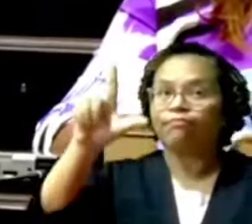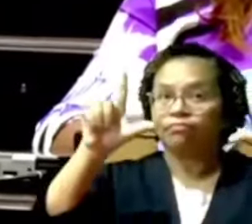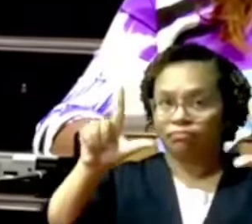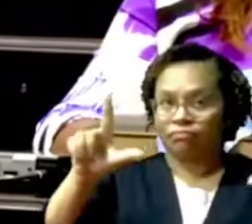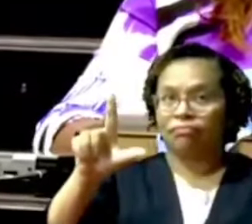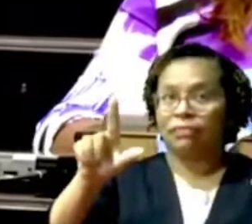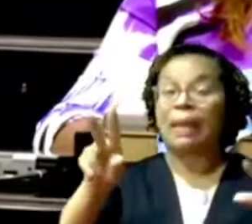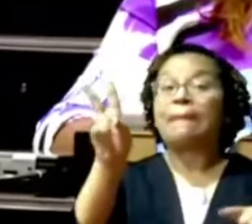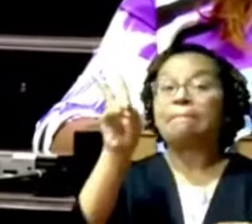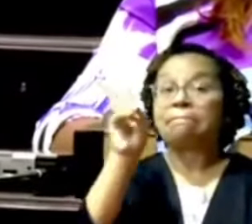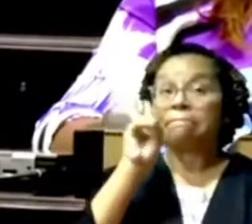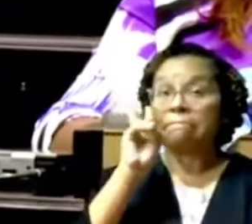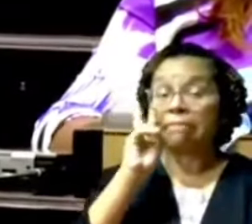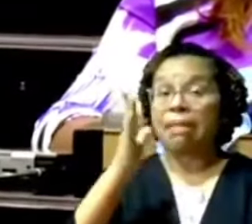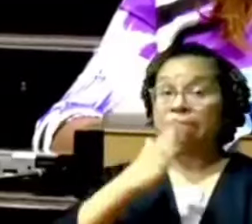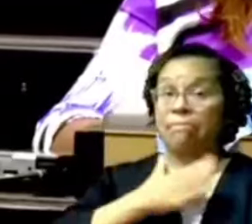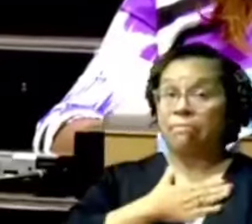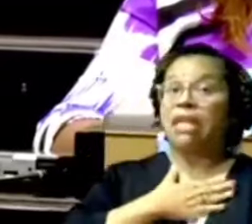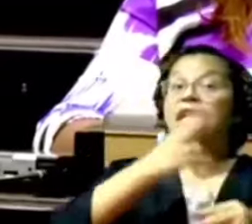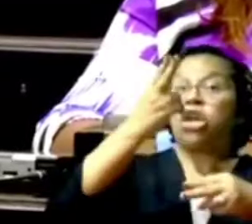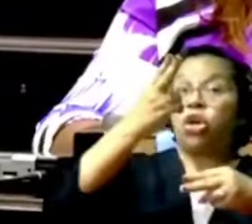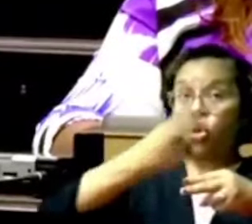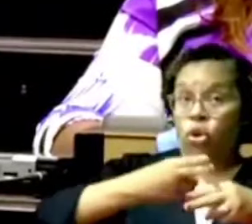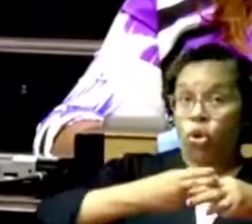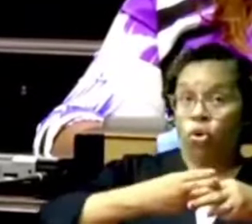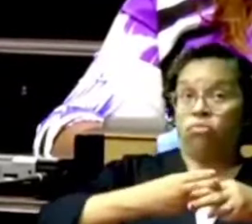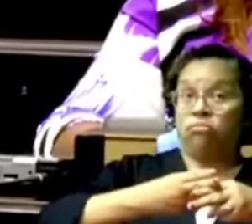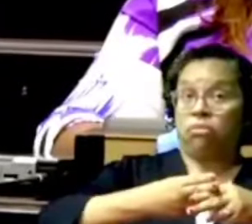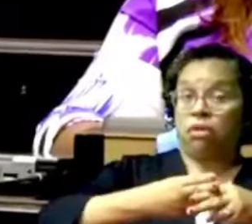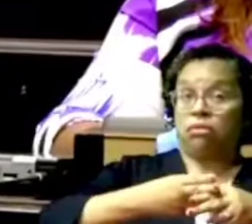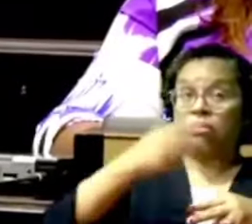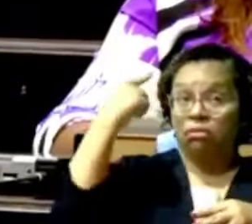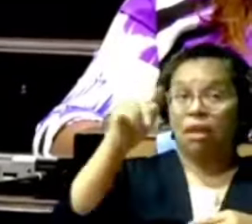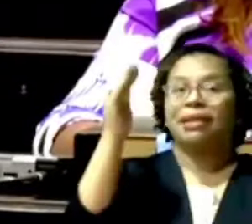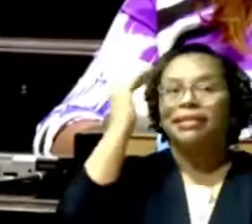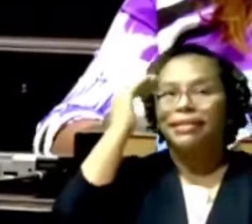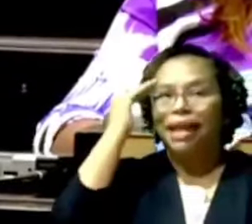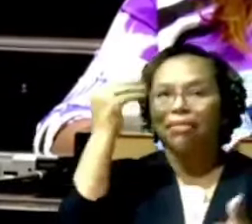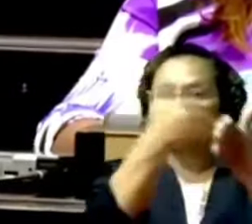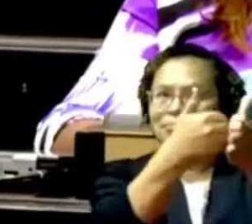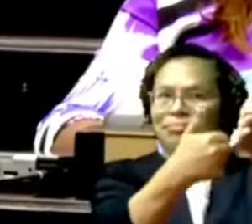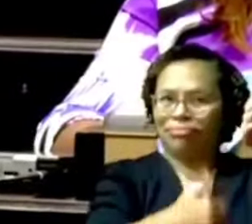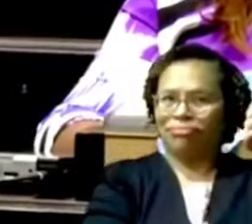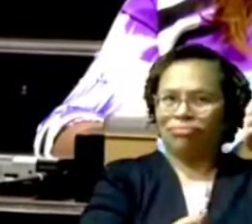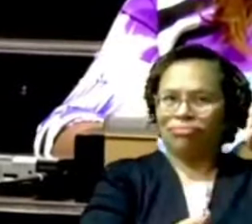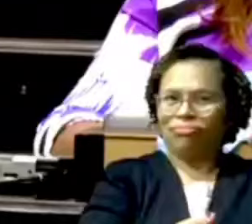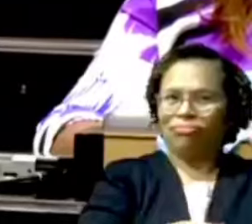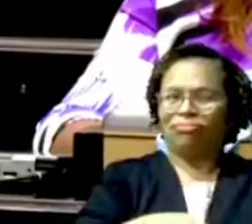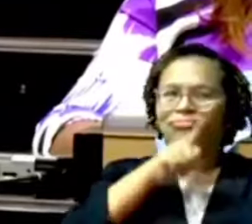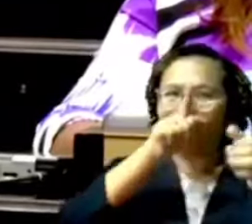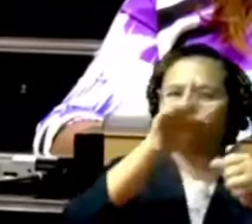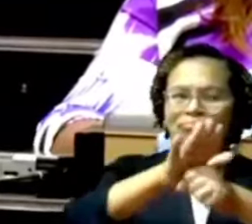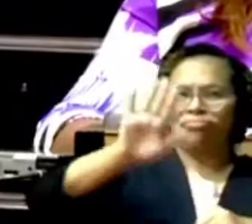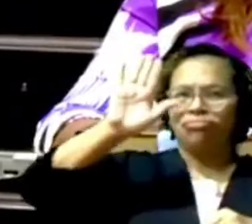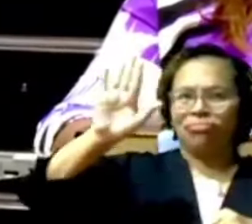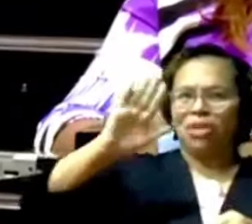pueden consultar a la Cámara de Diputados de quién y quién no ha entregado su declaración jurada. No más